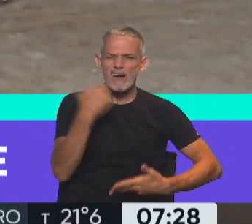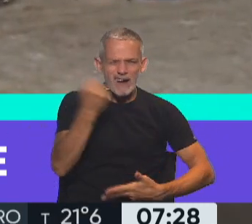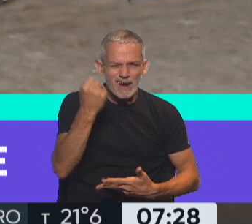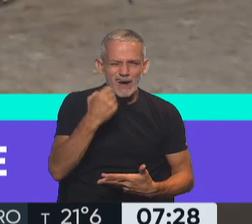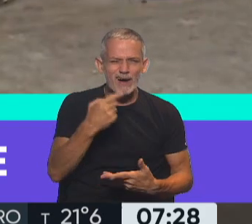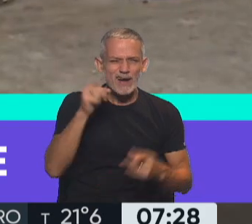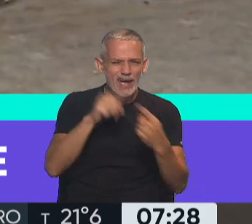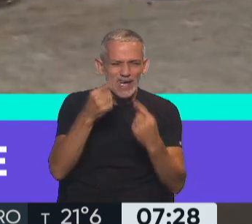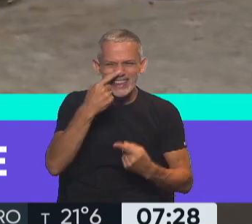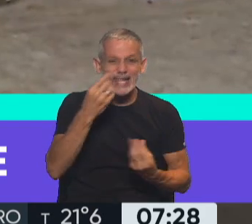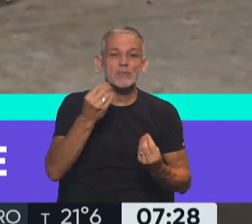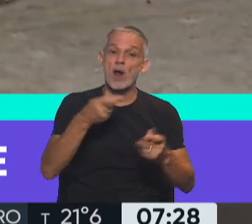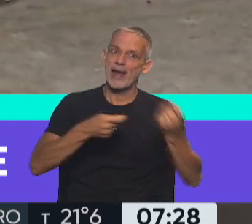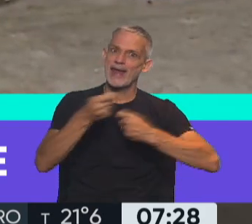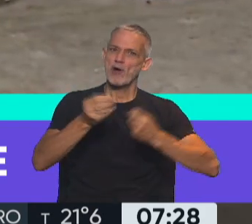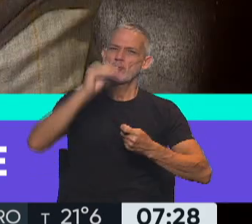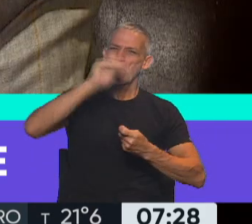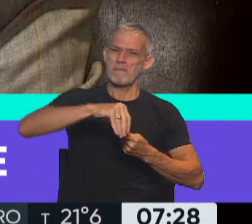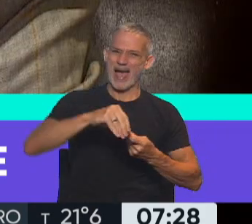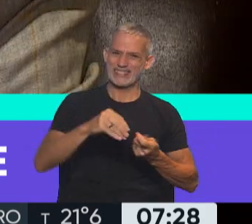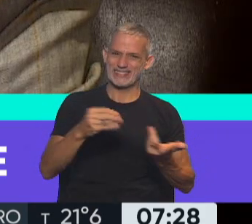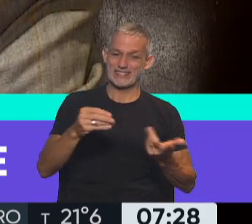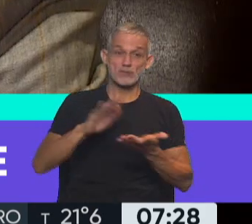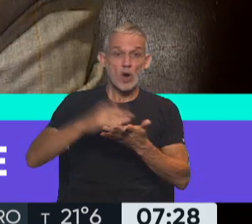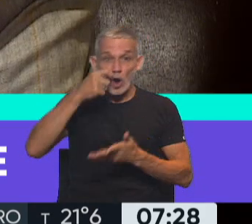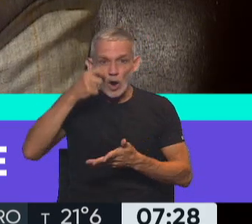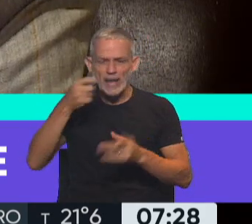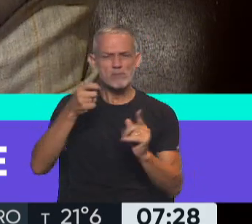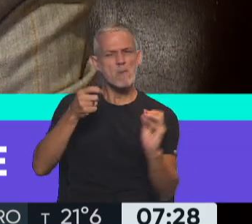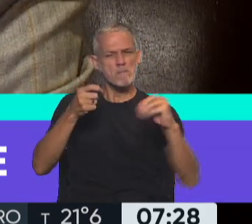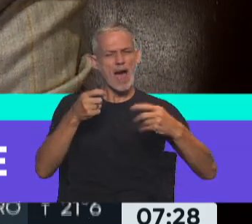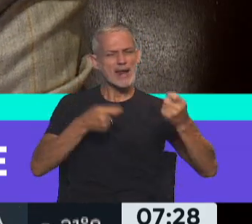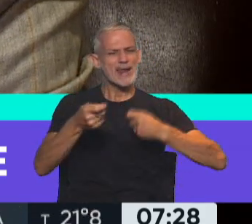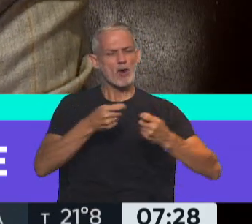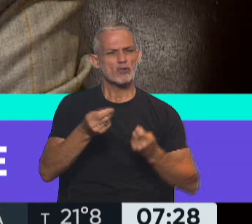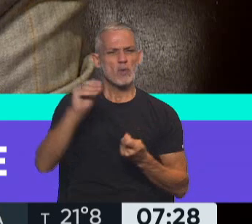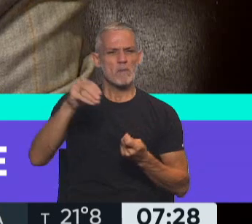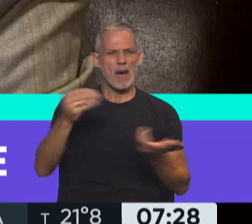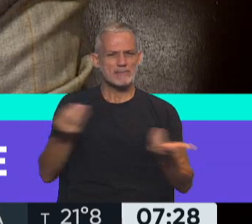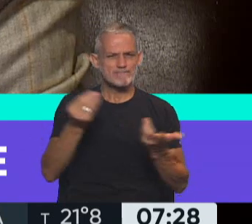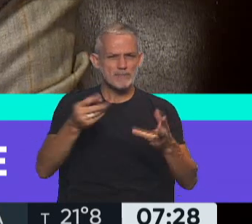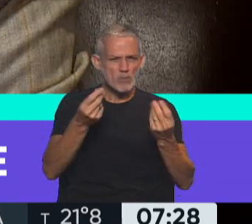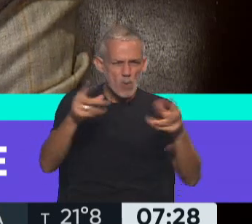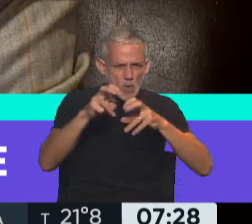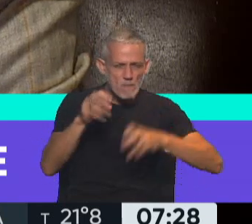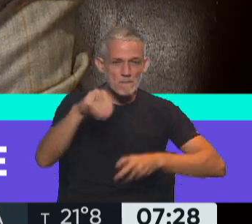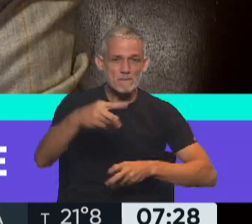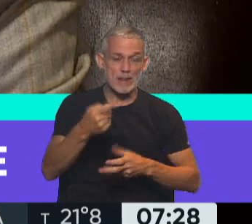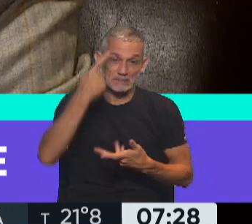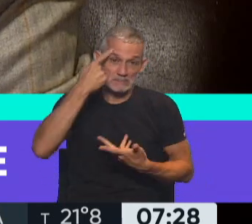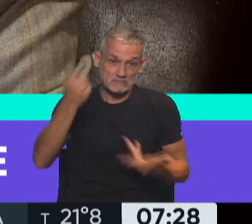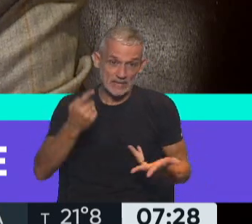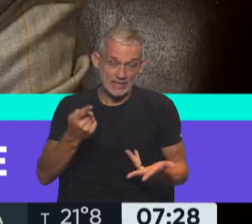es hacer otro negocio montado sobre el negocio de la cocaína. Con lo que, bueno, se supone